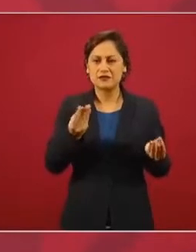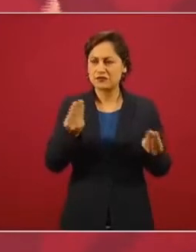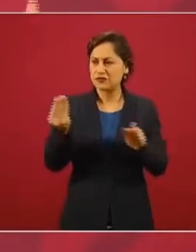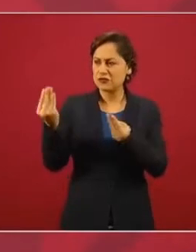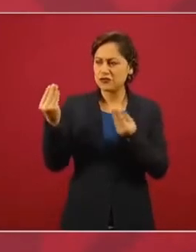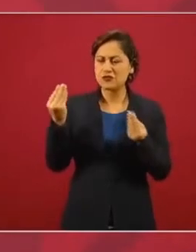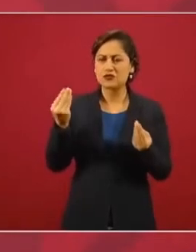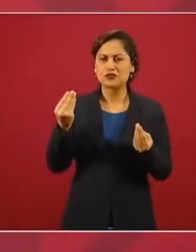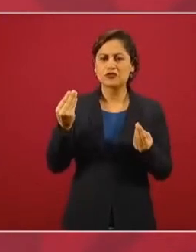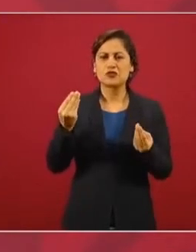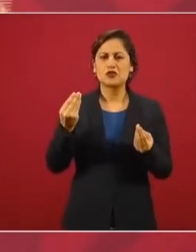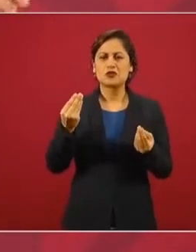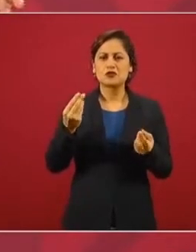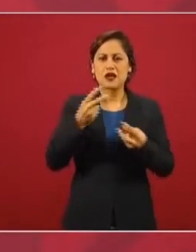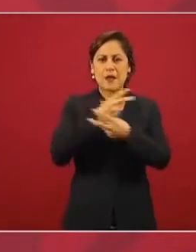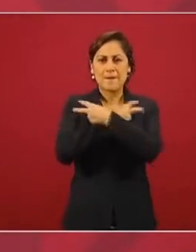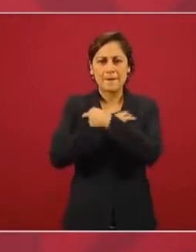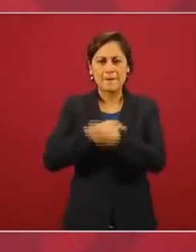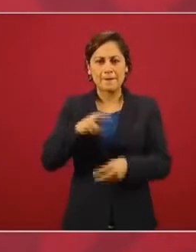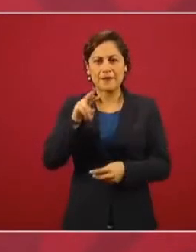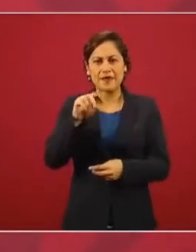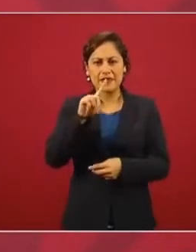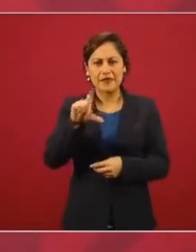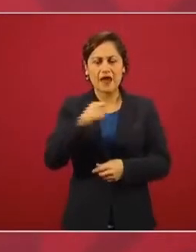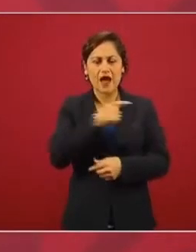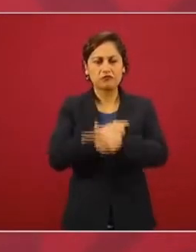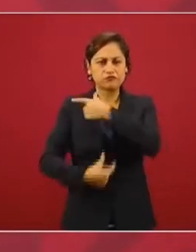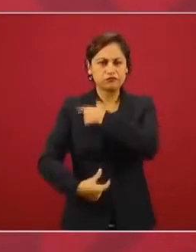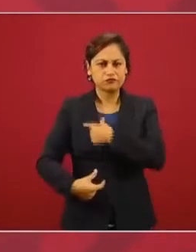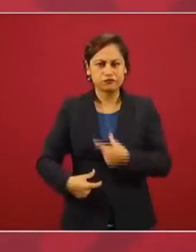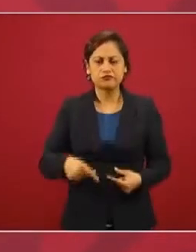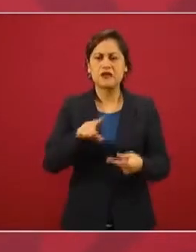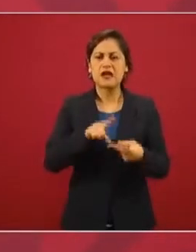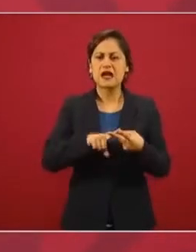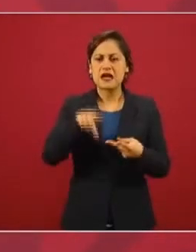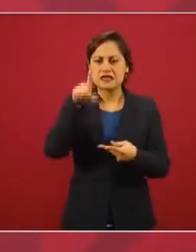Villa, Zapata, bandidos, ¿no?